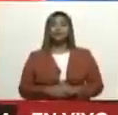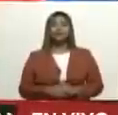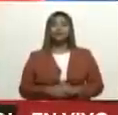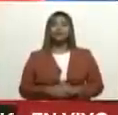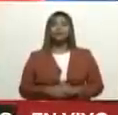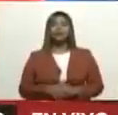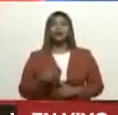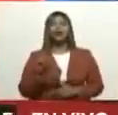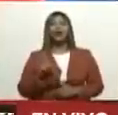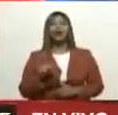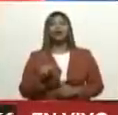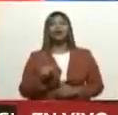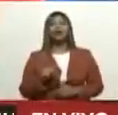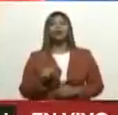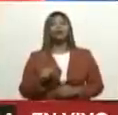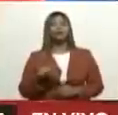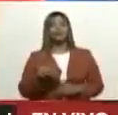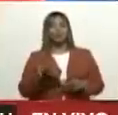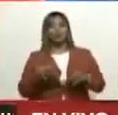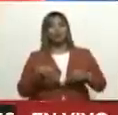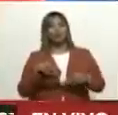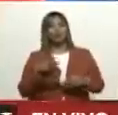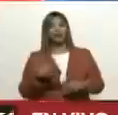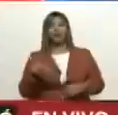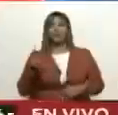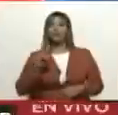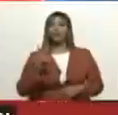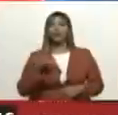Obviamente que aquí eso no va a ocurrir y no va a pasar.